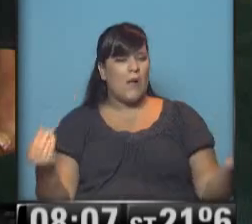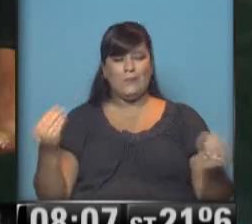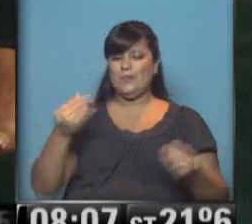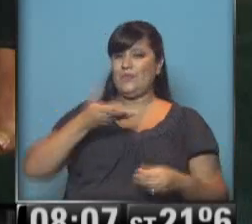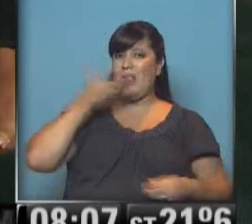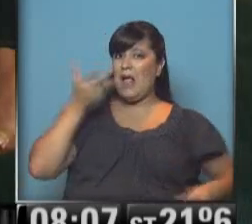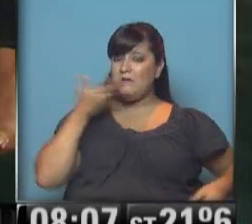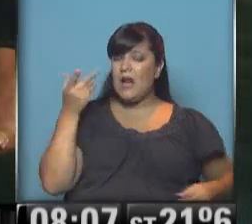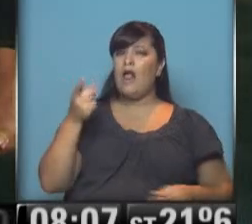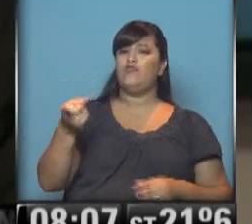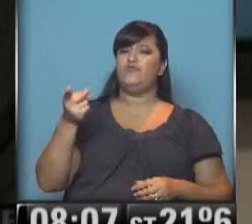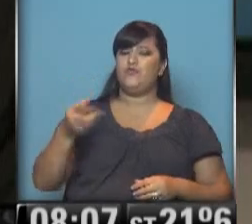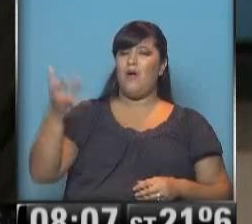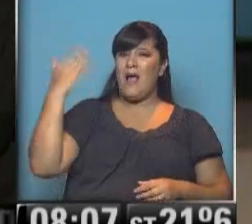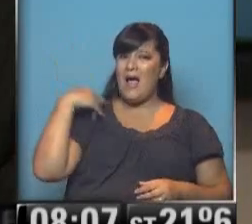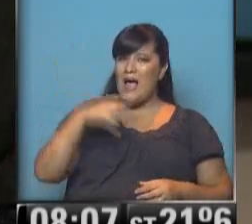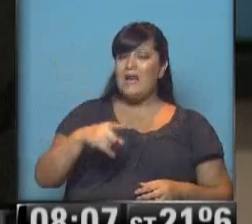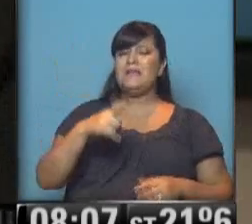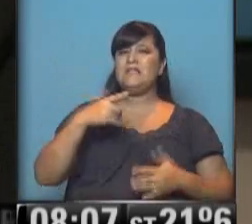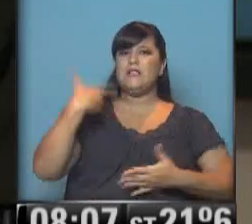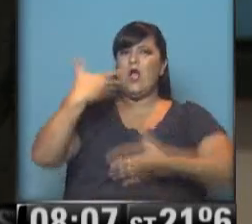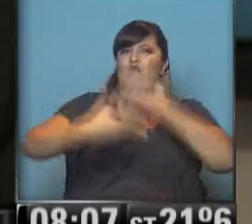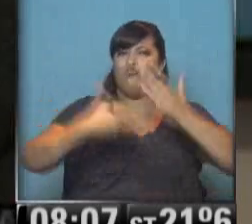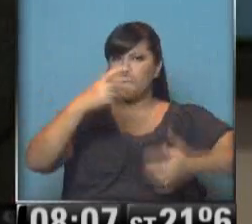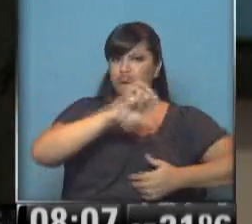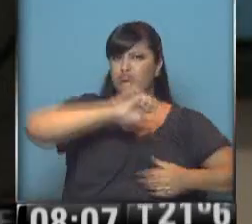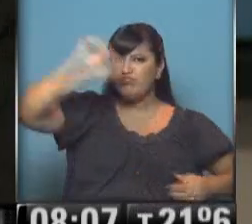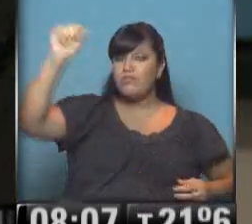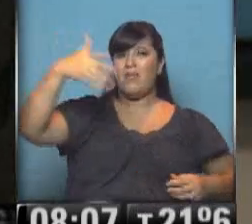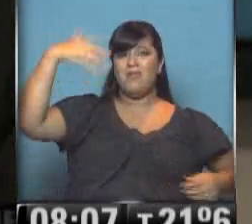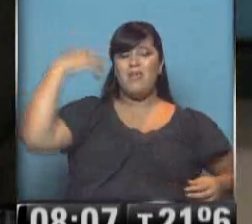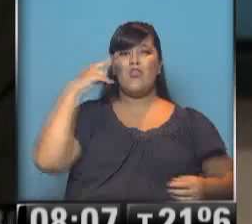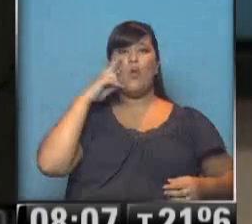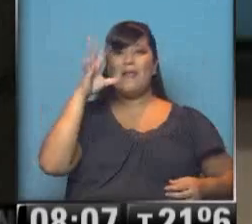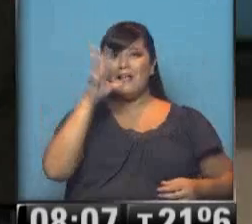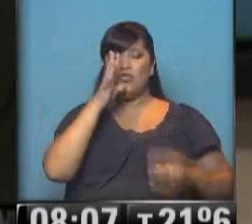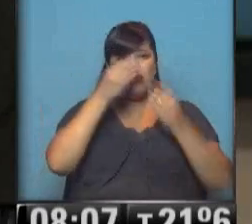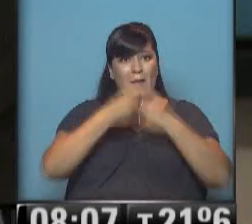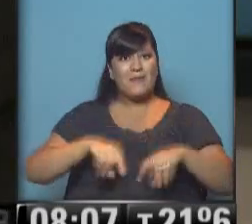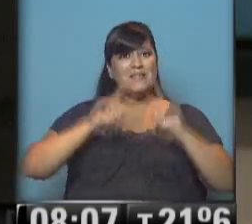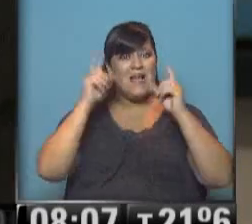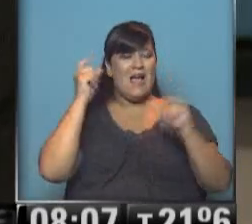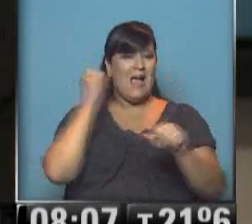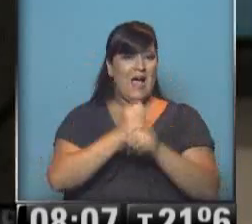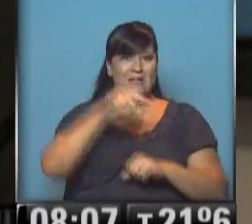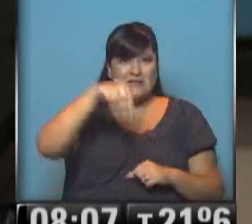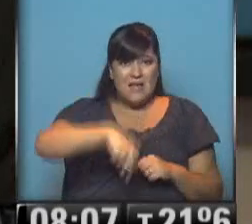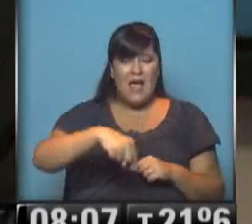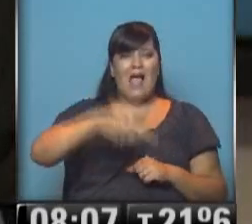hablando y hablaba de ser ministro de la evolución que tuvo la inflación desde el principio de 2014 a principio de este año